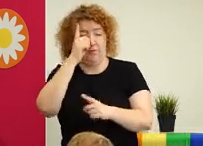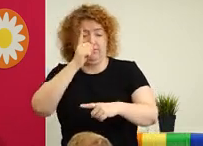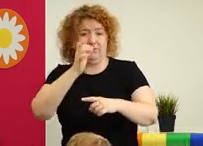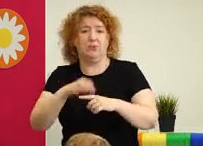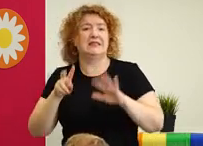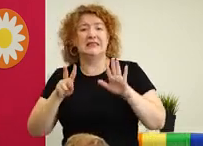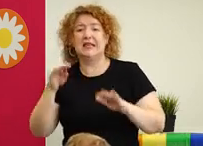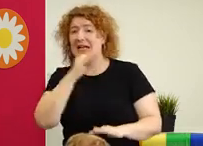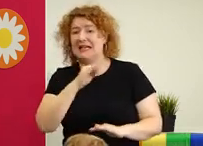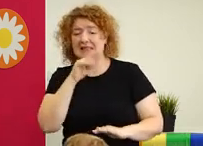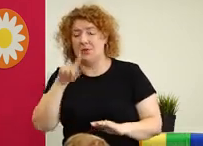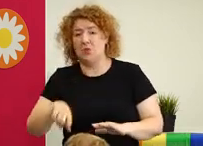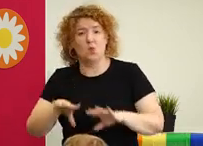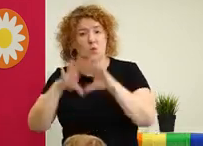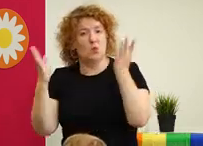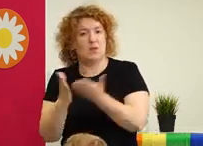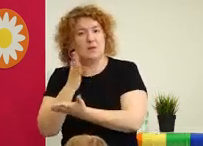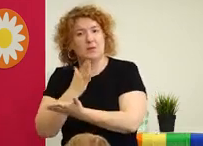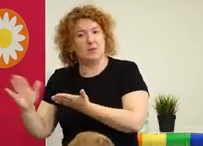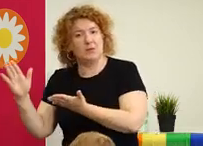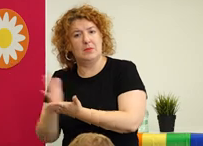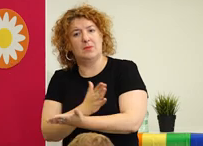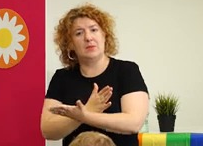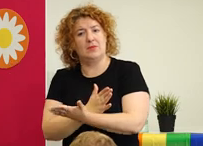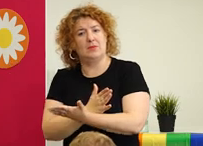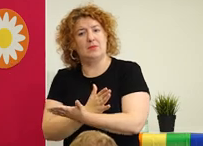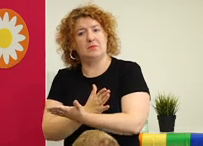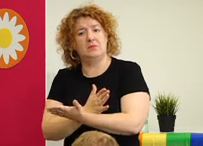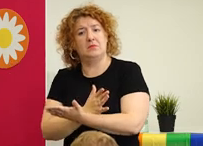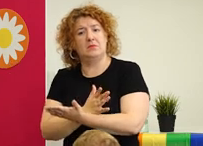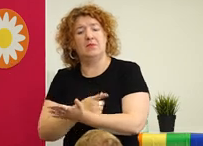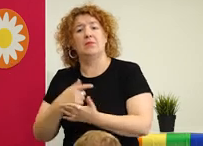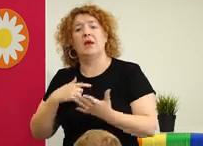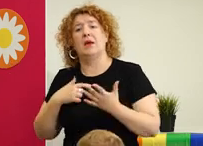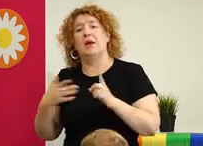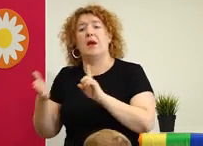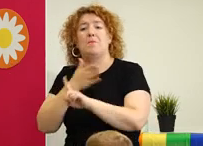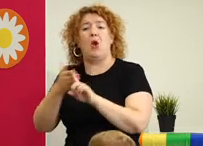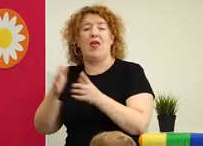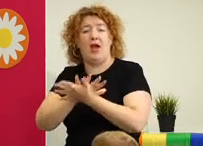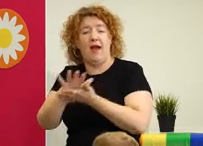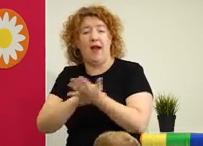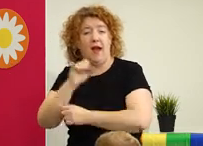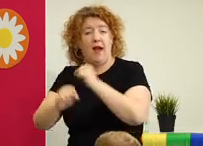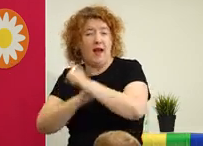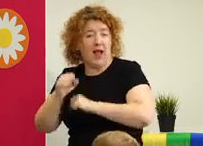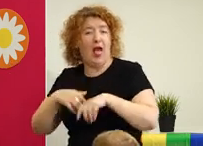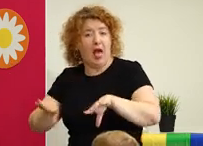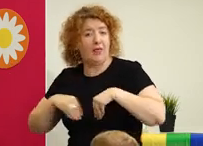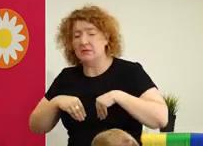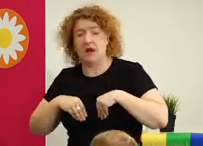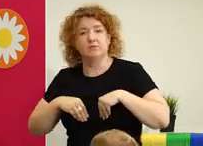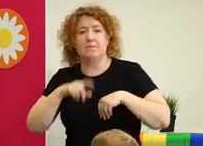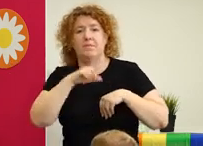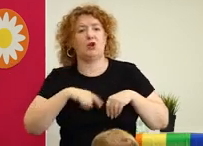está separando el mundo entre la gente que acepta las violaciones y aceptan las agresiones y la gente que